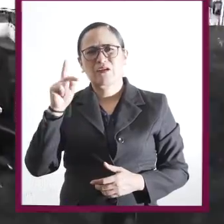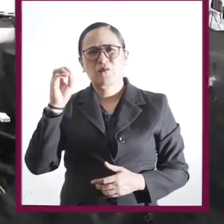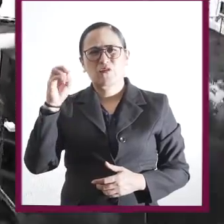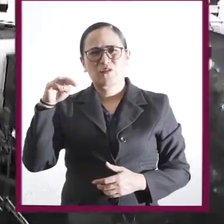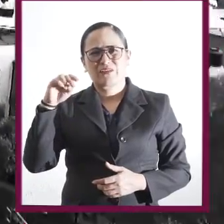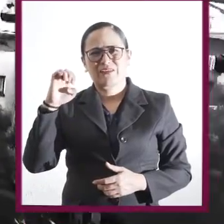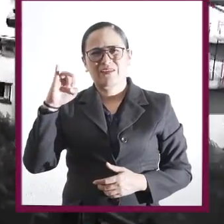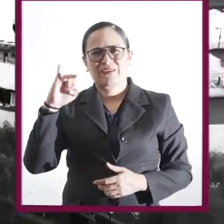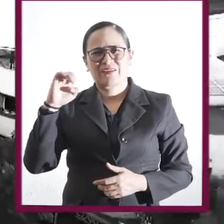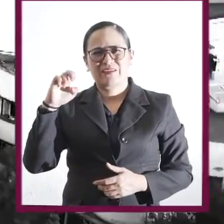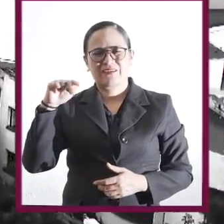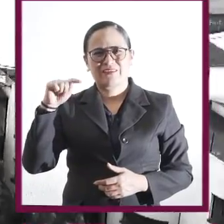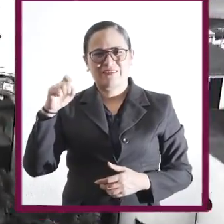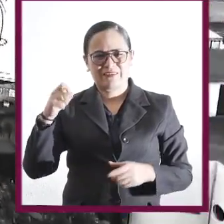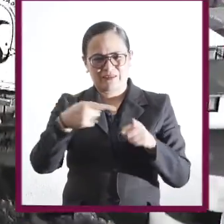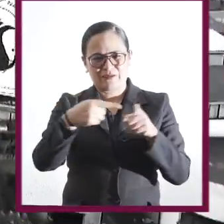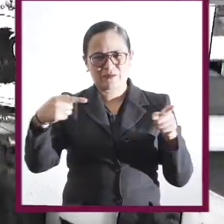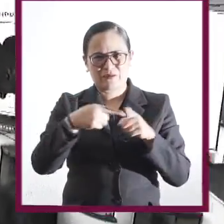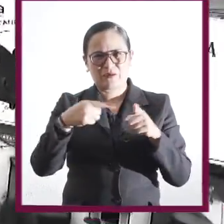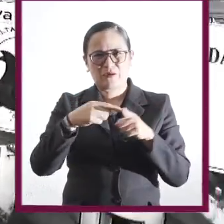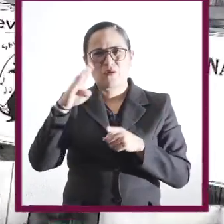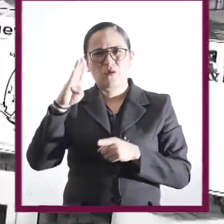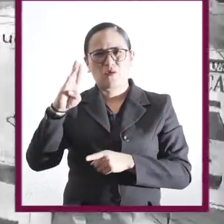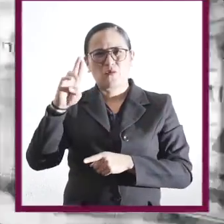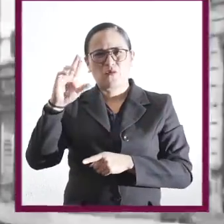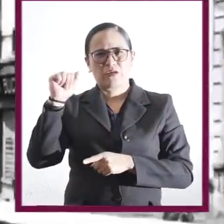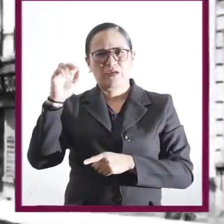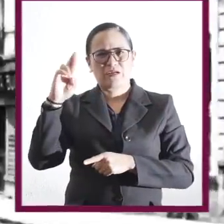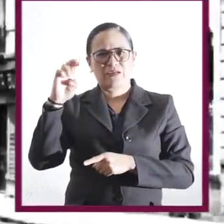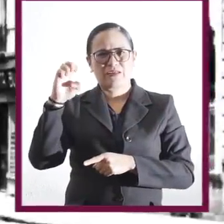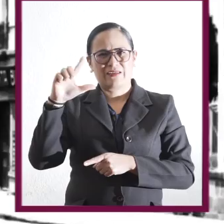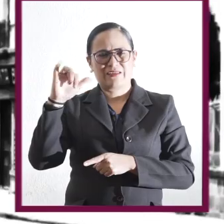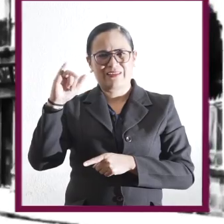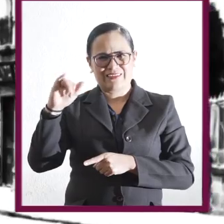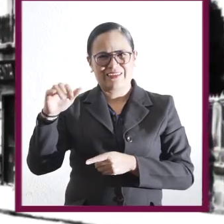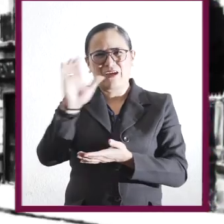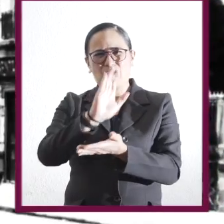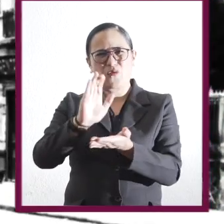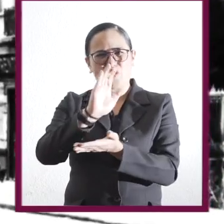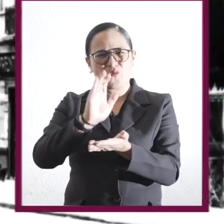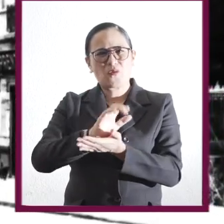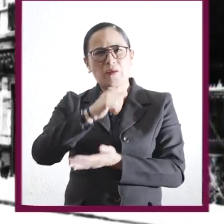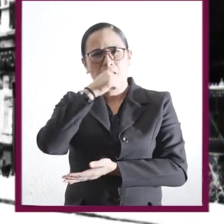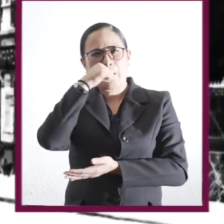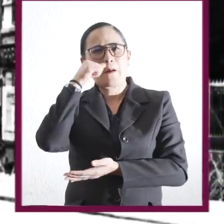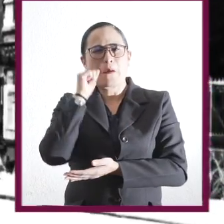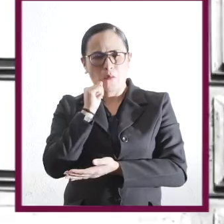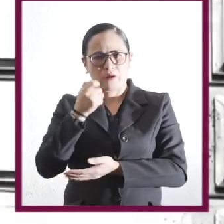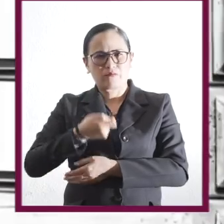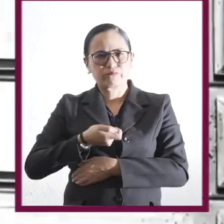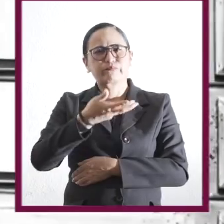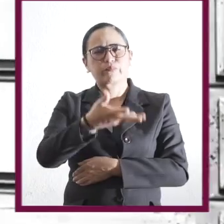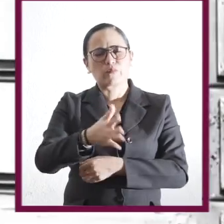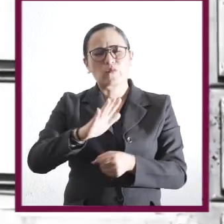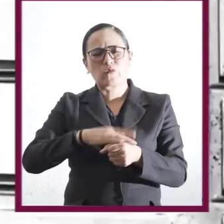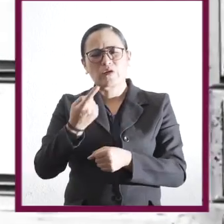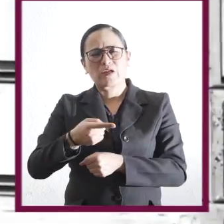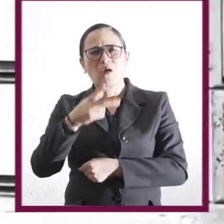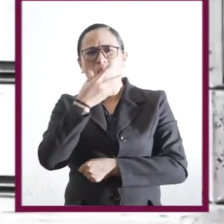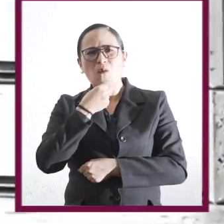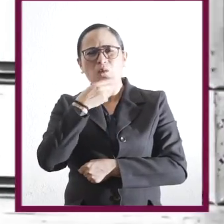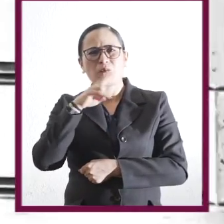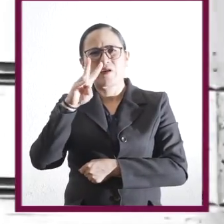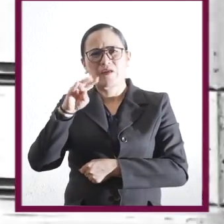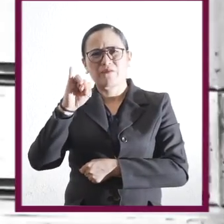Hacia el poniente, el Paseo de Bucareli es el límite entre el primer cuadro y la Colonia Juárez, y debe su nombre al virrey que